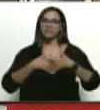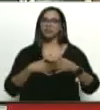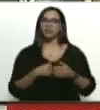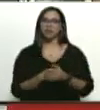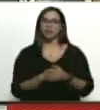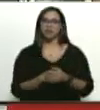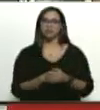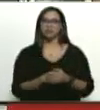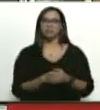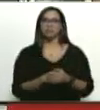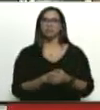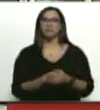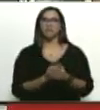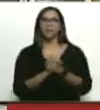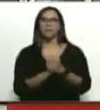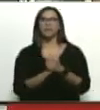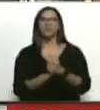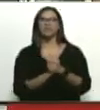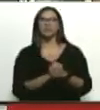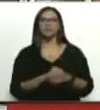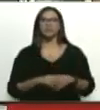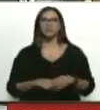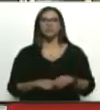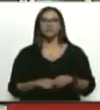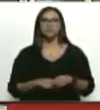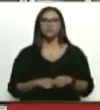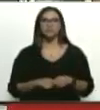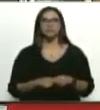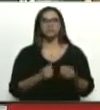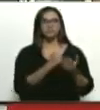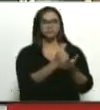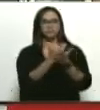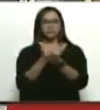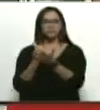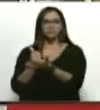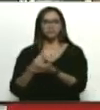testaferros, amigos, beneficiarios,